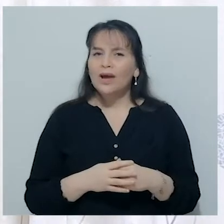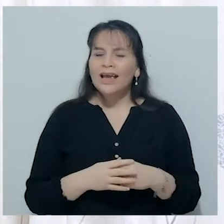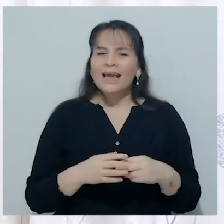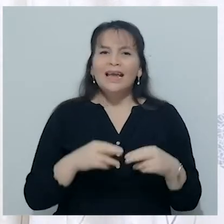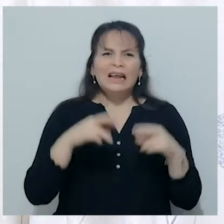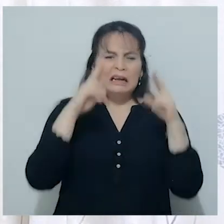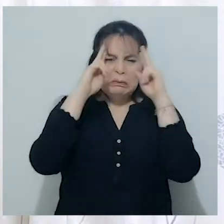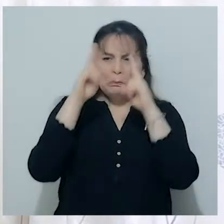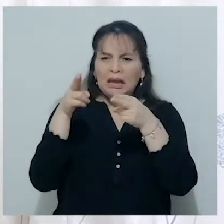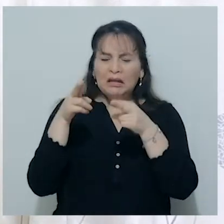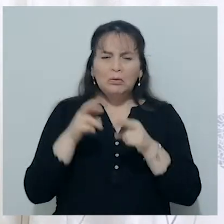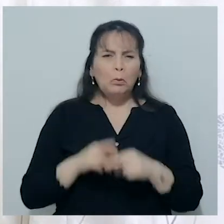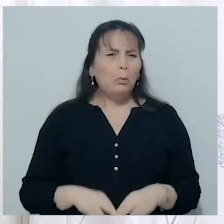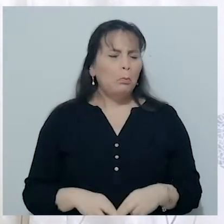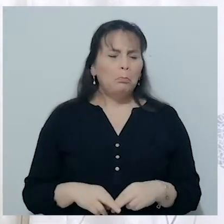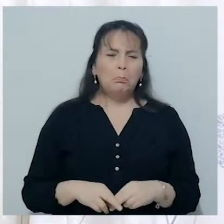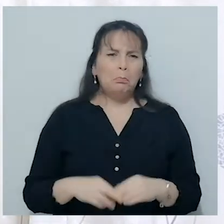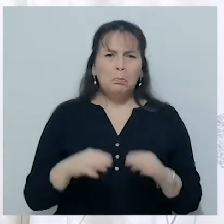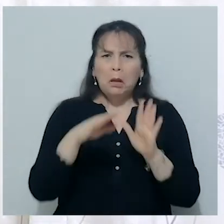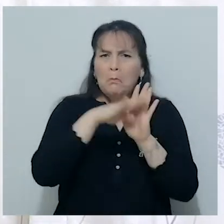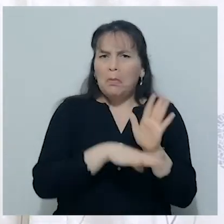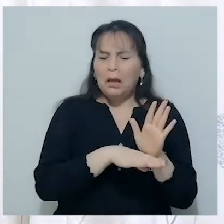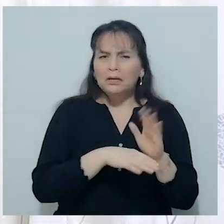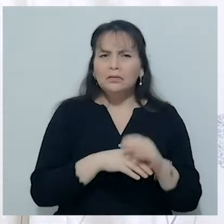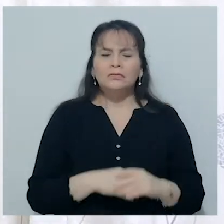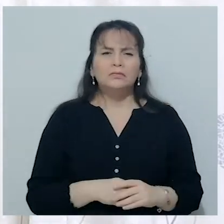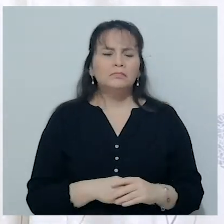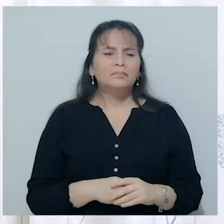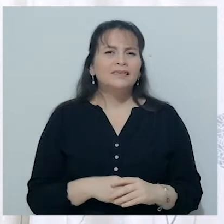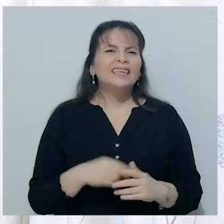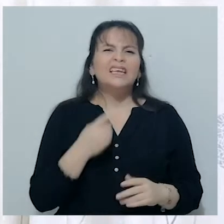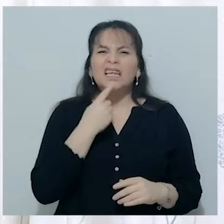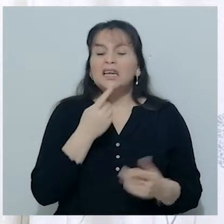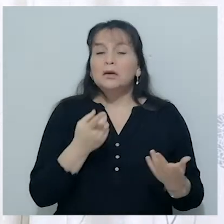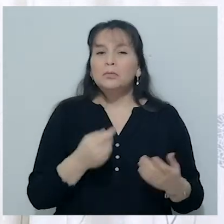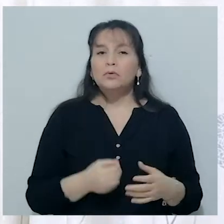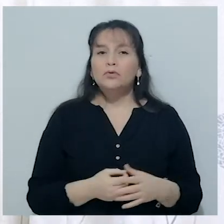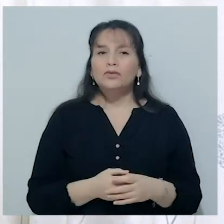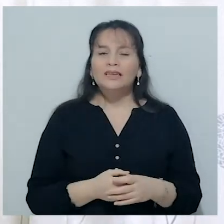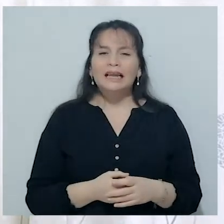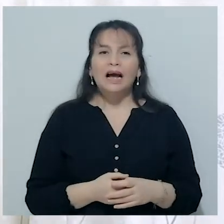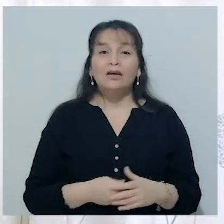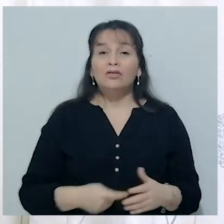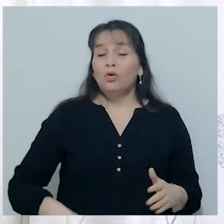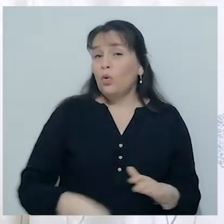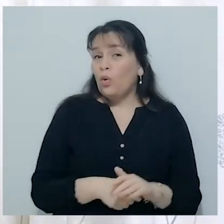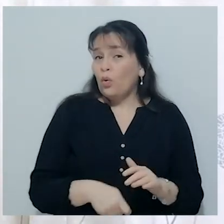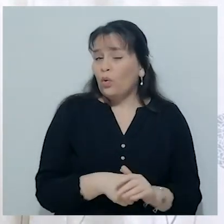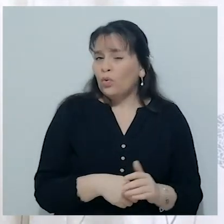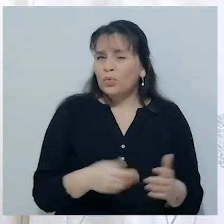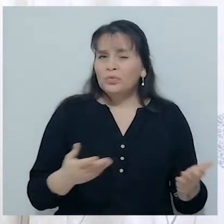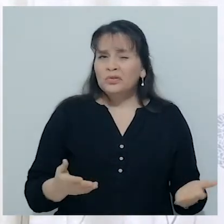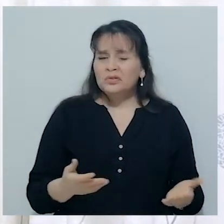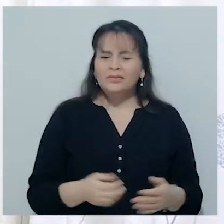más? ¿El respeto viene a menos? ¿La consideración por el otro? ¿Qué diríamos y qué diremos